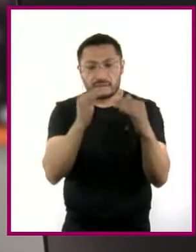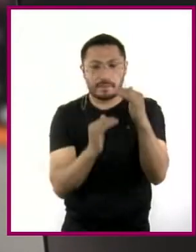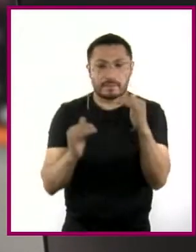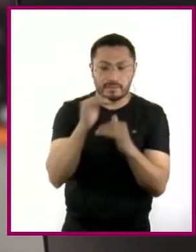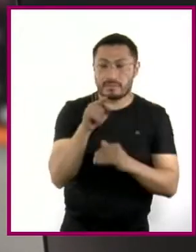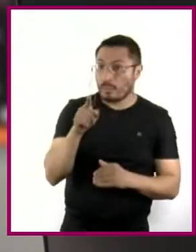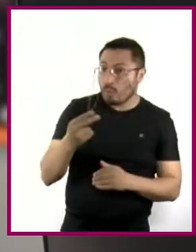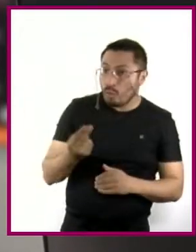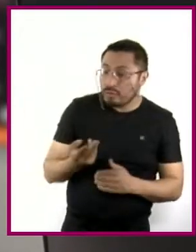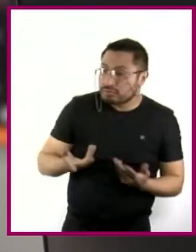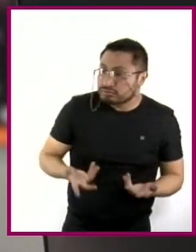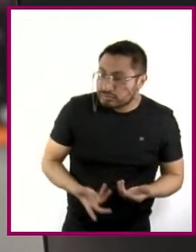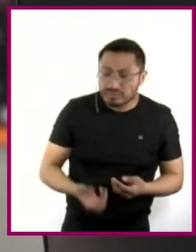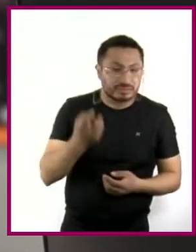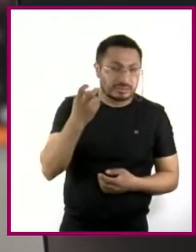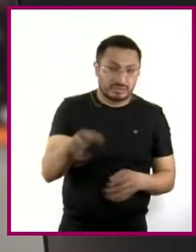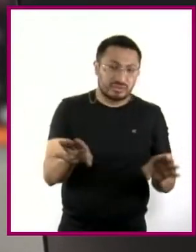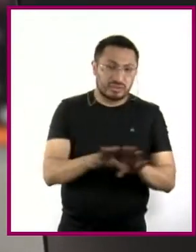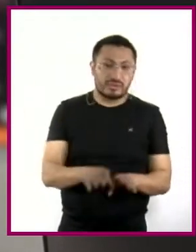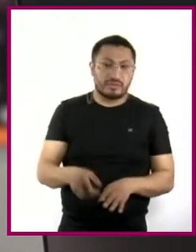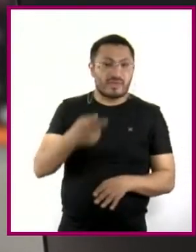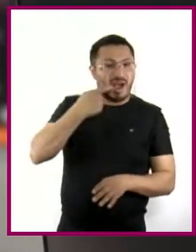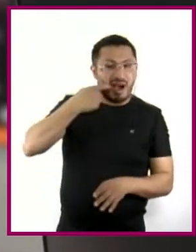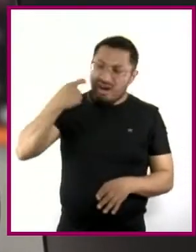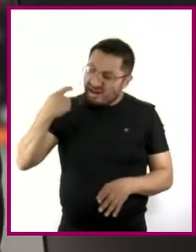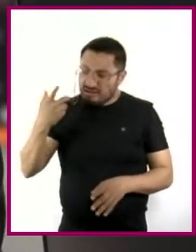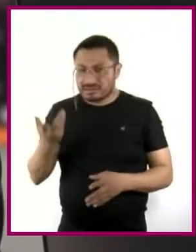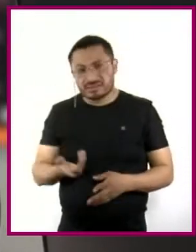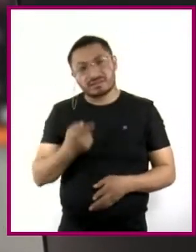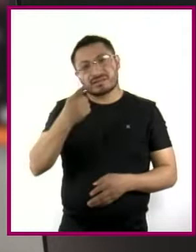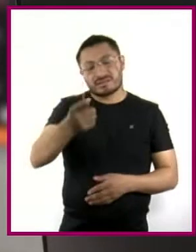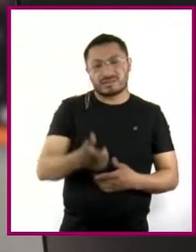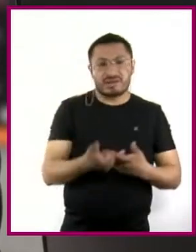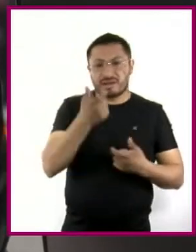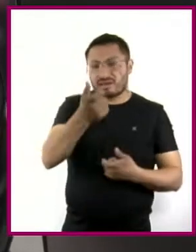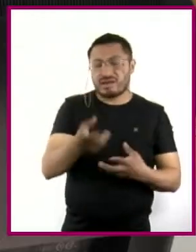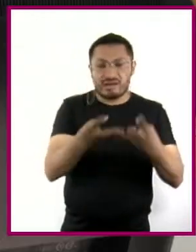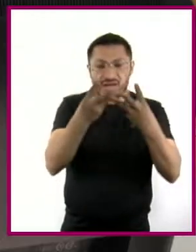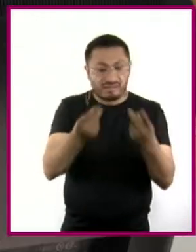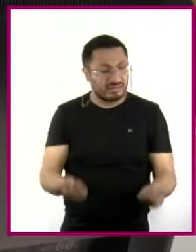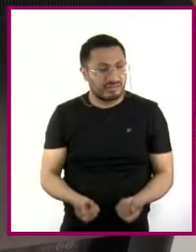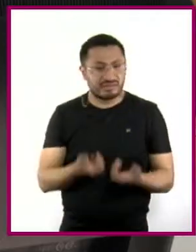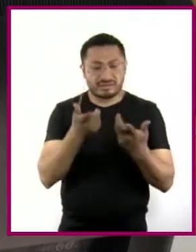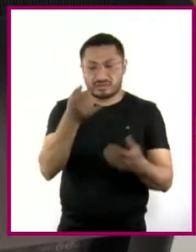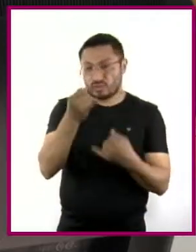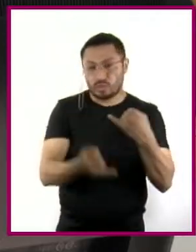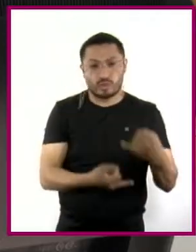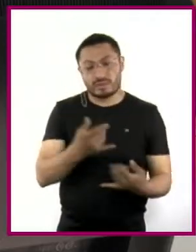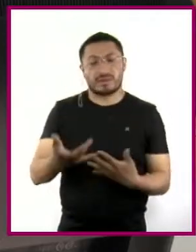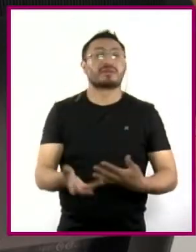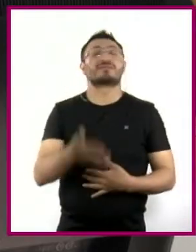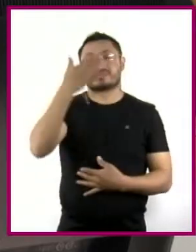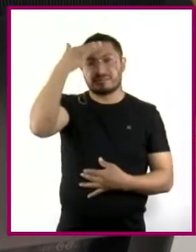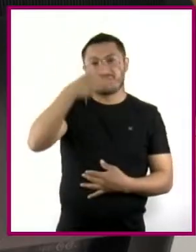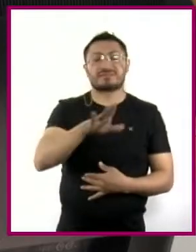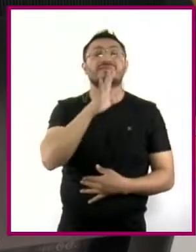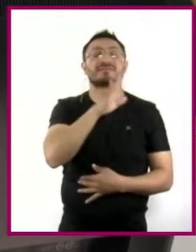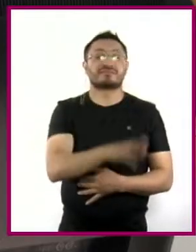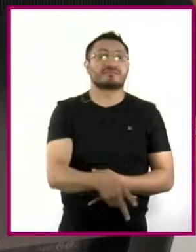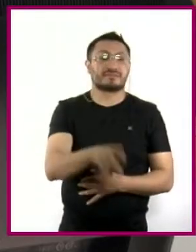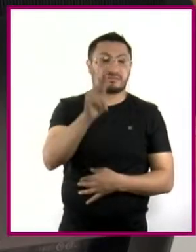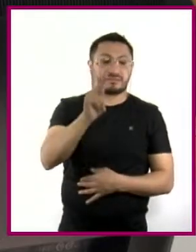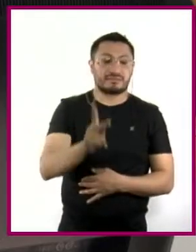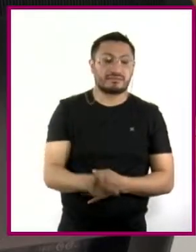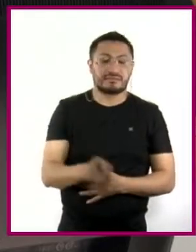Ay, Emi, lo tuyo ya es una adicción. ¿Y te has gastado el dinero del cyber en estar jugando? Sí, ya sé que está mal, pero es que